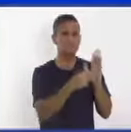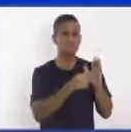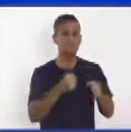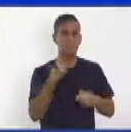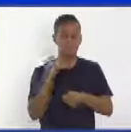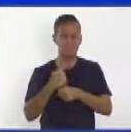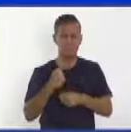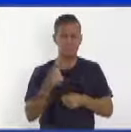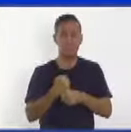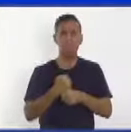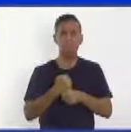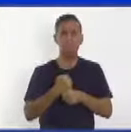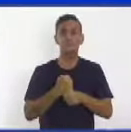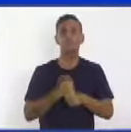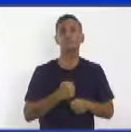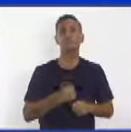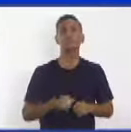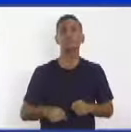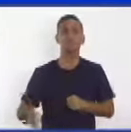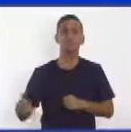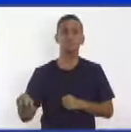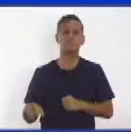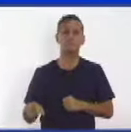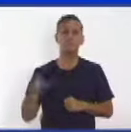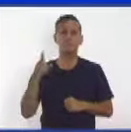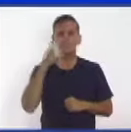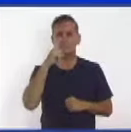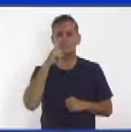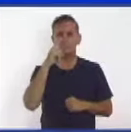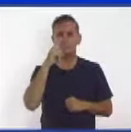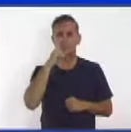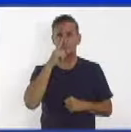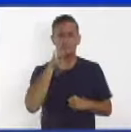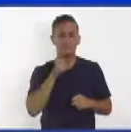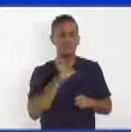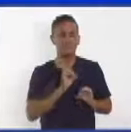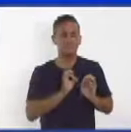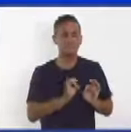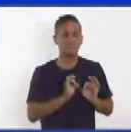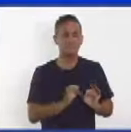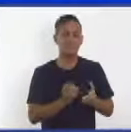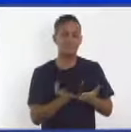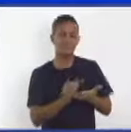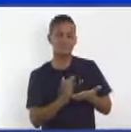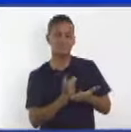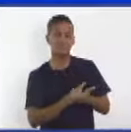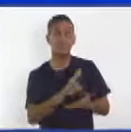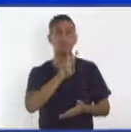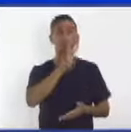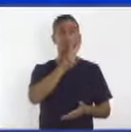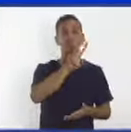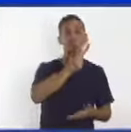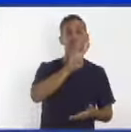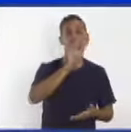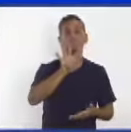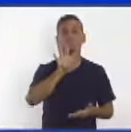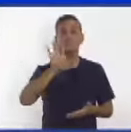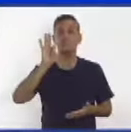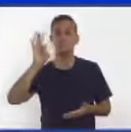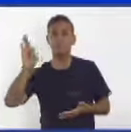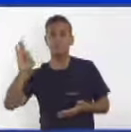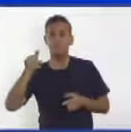nota preliminar de la página 248 dónde está ese